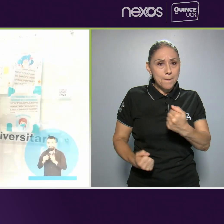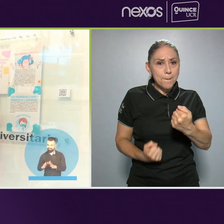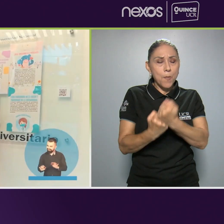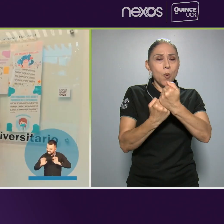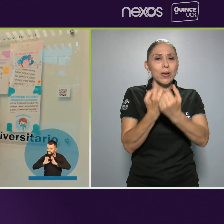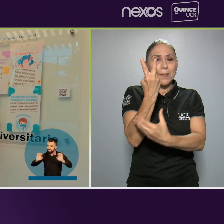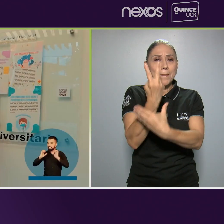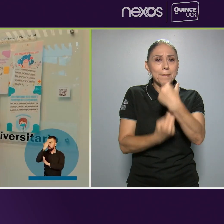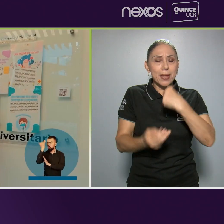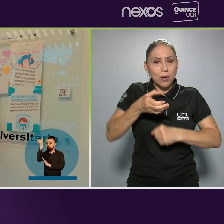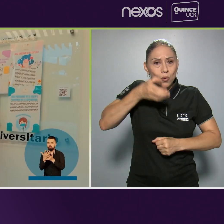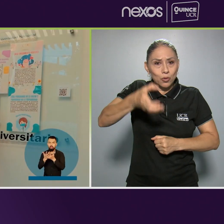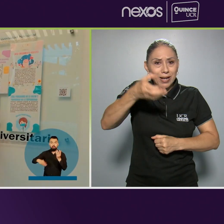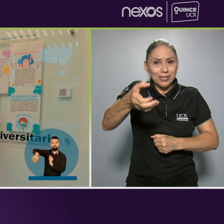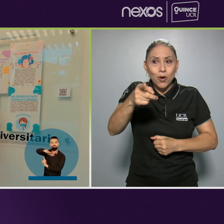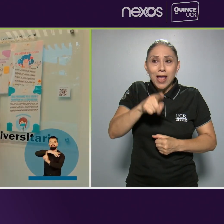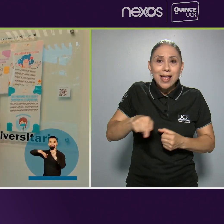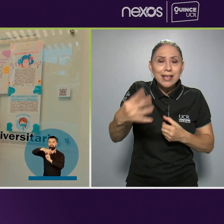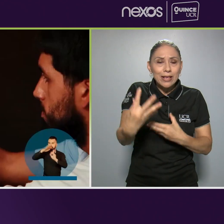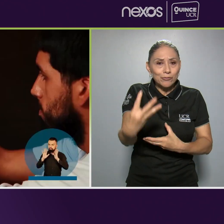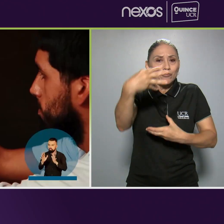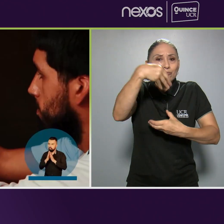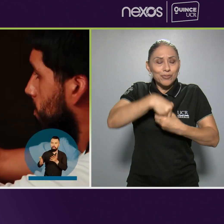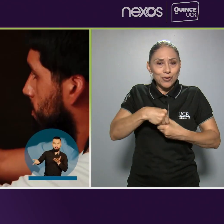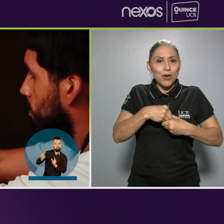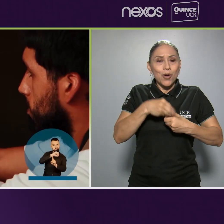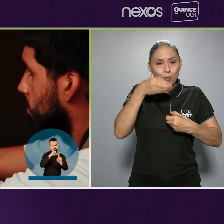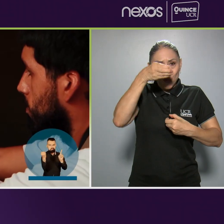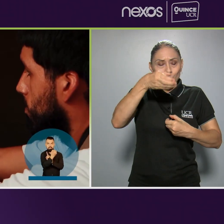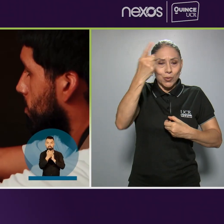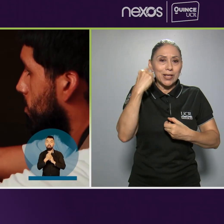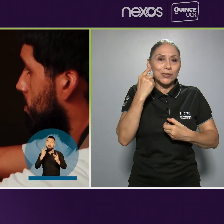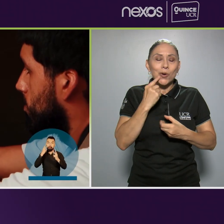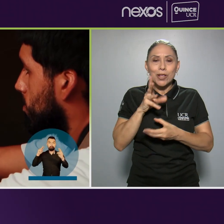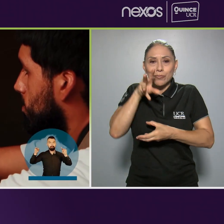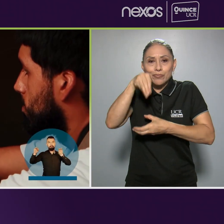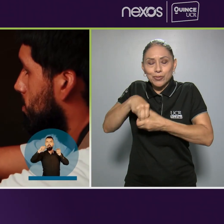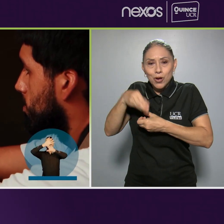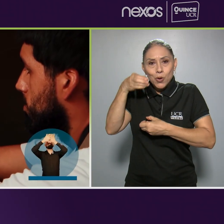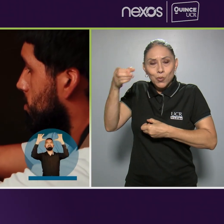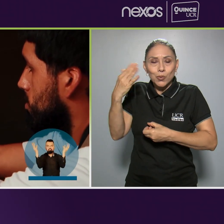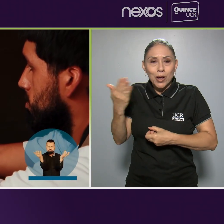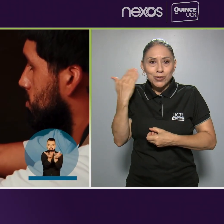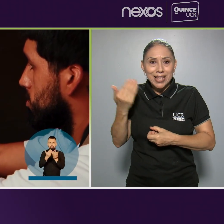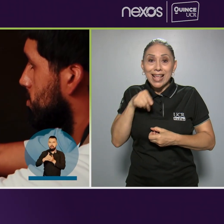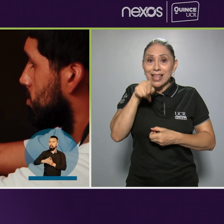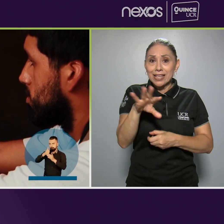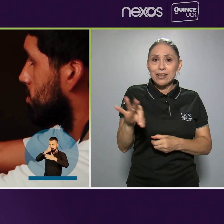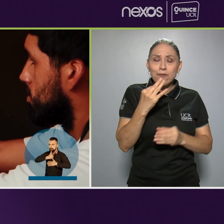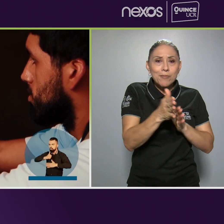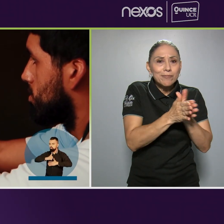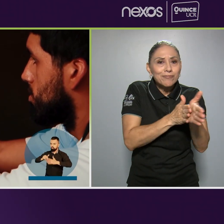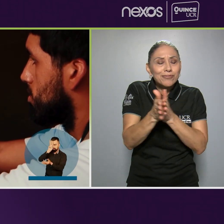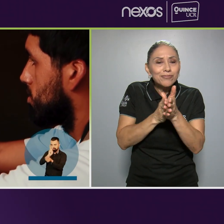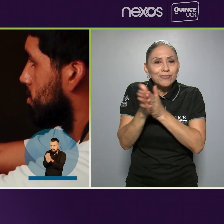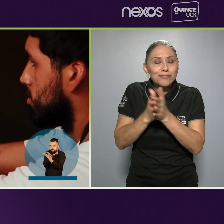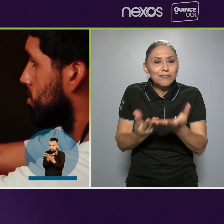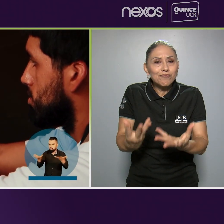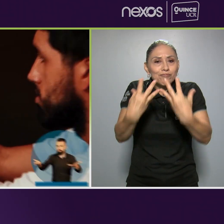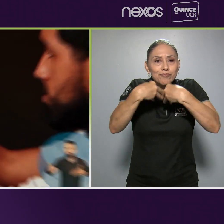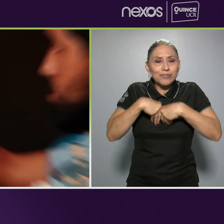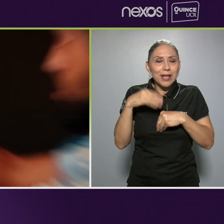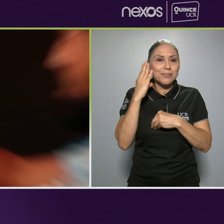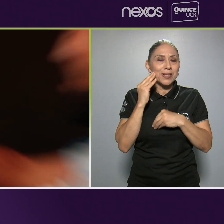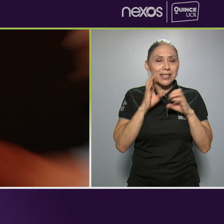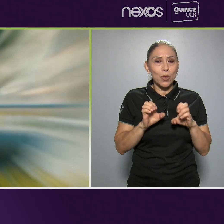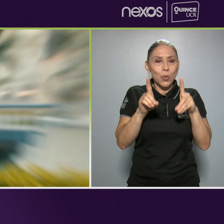biculturalismo, facilitando su inmersión tanto en la cultura sorda como en la oyente, enriqueciendo así su experiencia en la educación y promoviendo